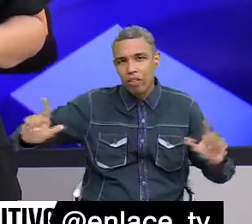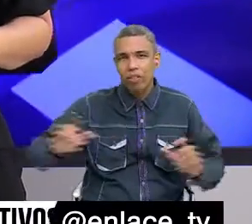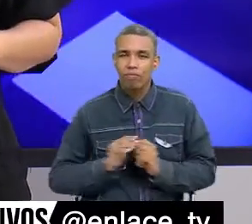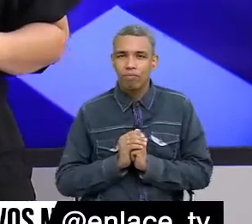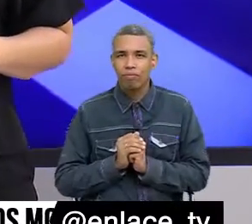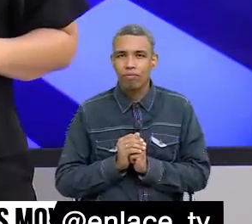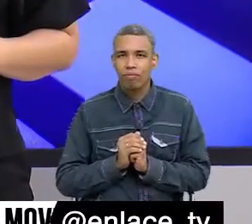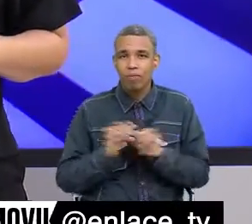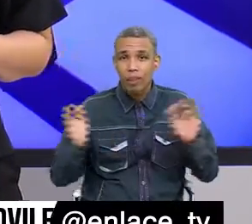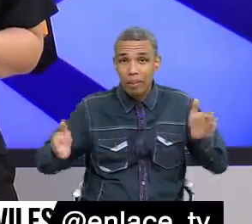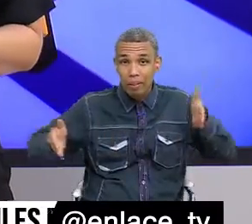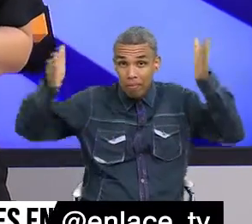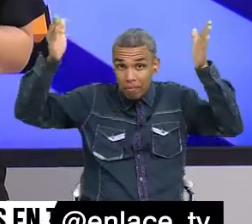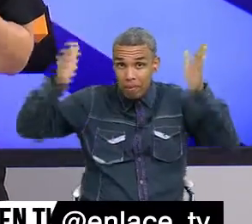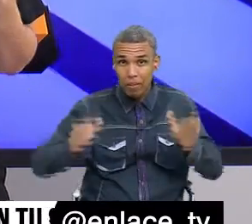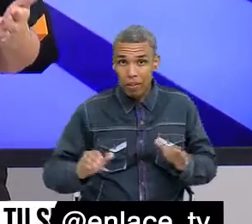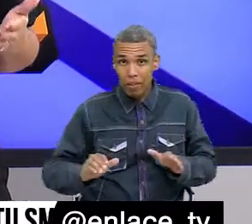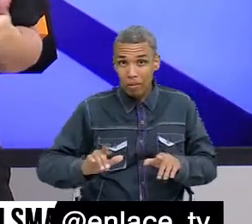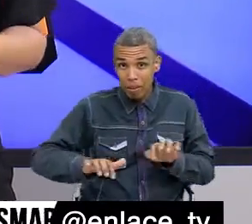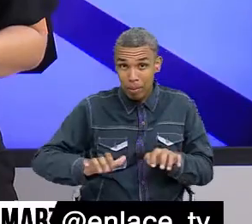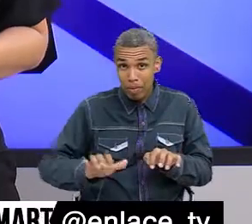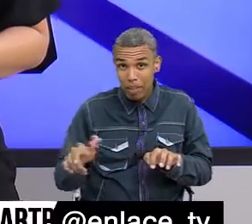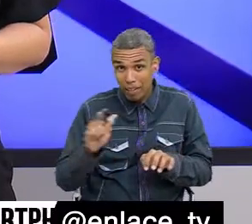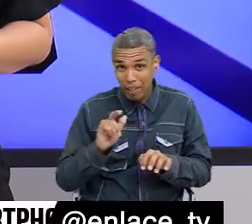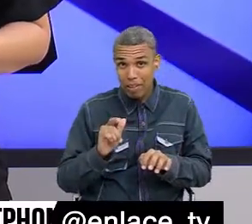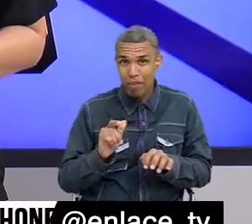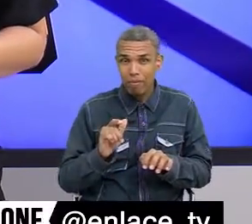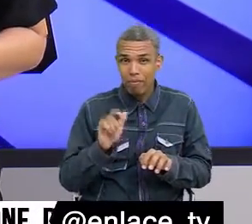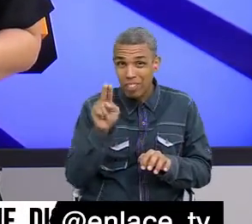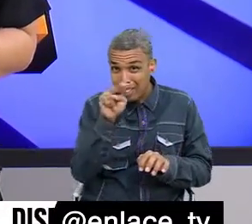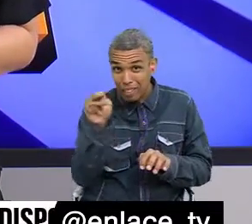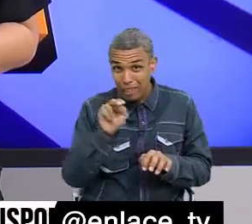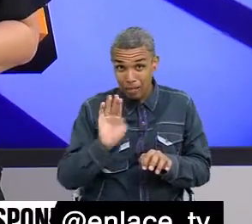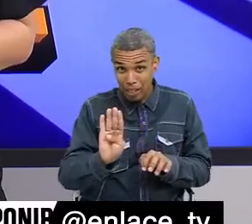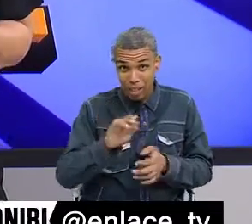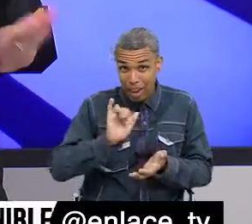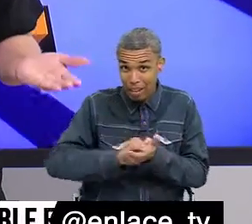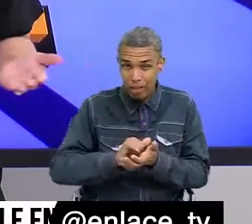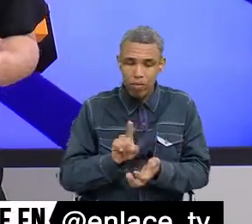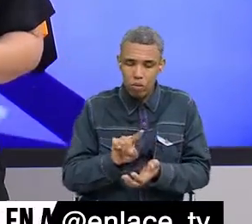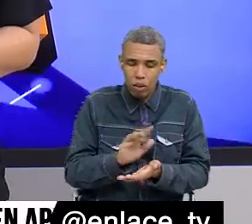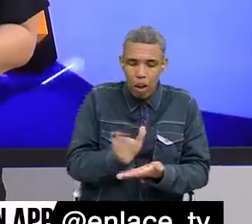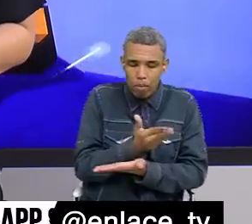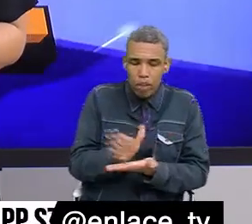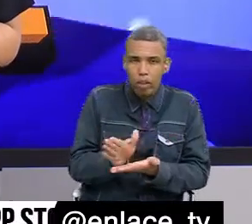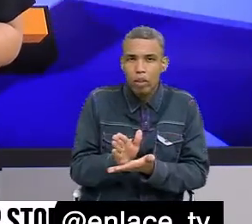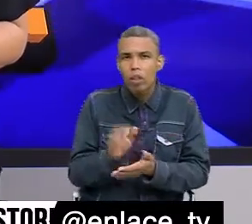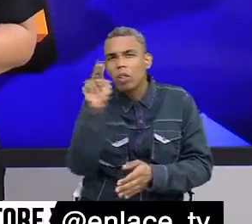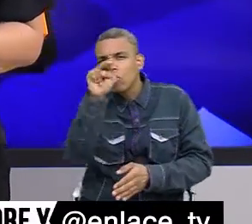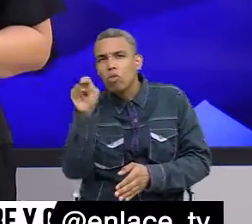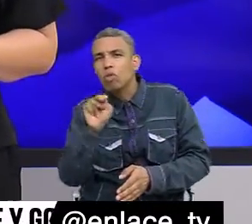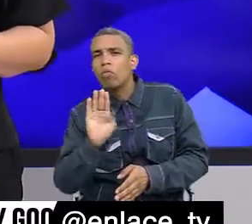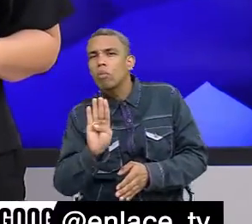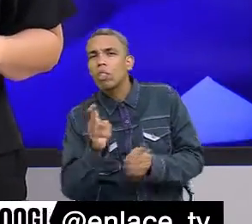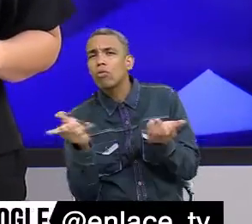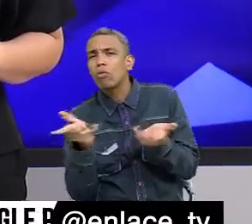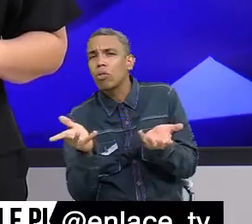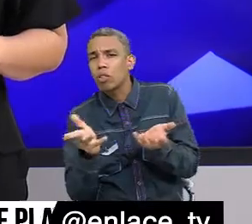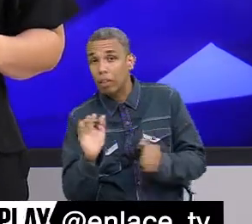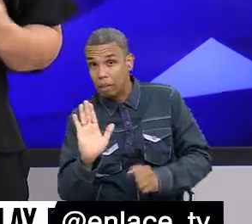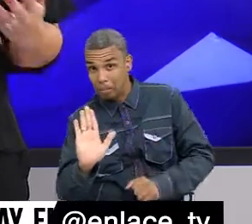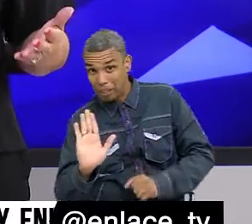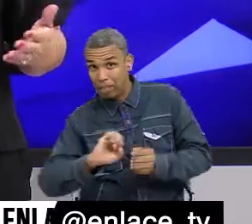no operan las oficinas del SISBED. Más adelante estaremos hablándoles de este lugar, como también estaremos ampliándoles información acerca de